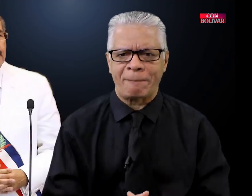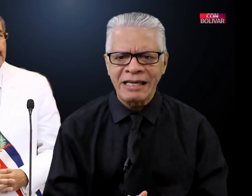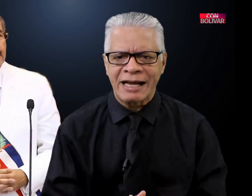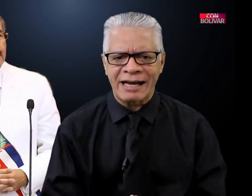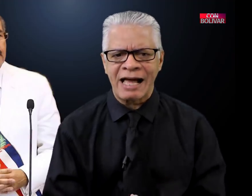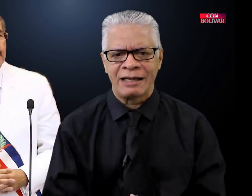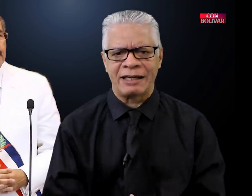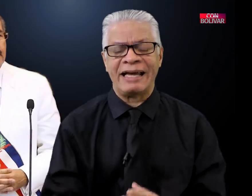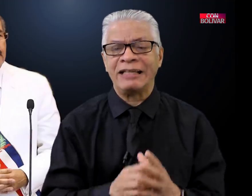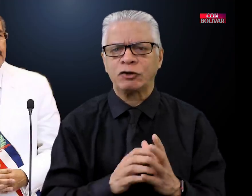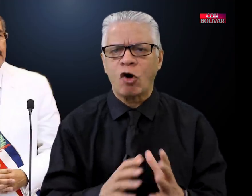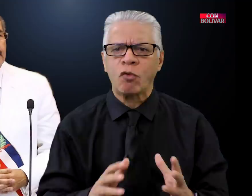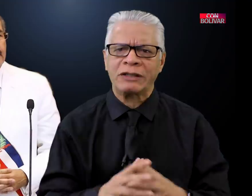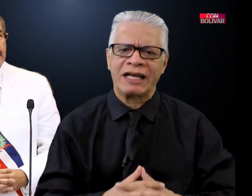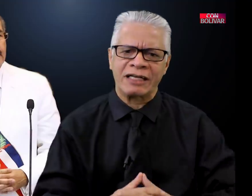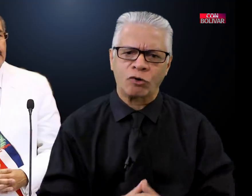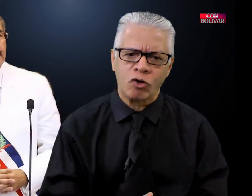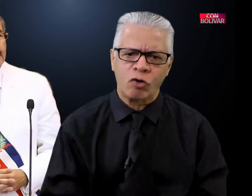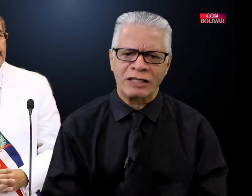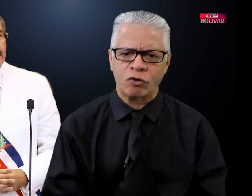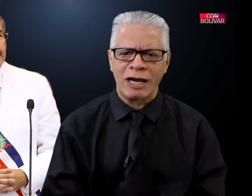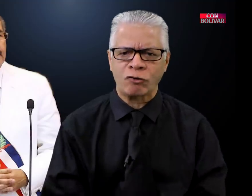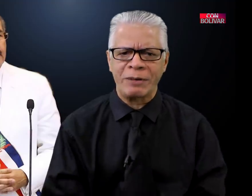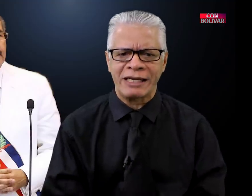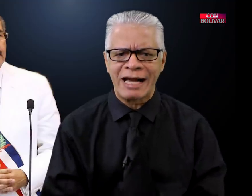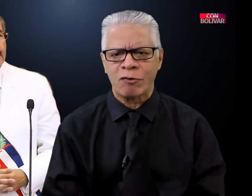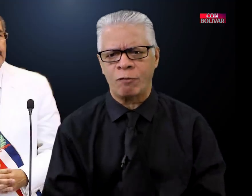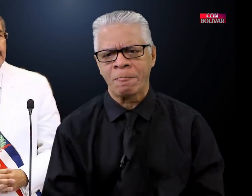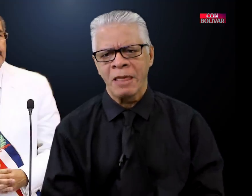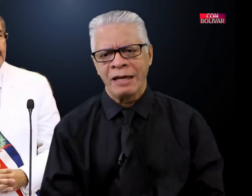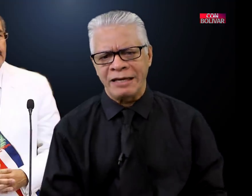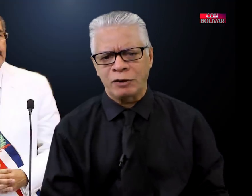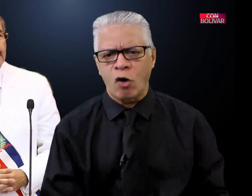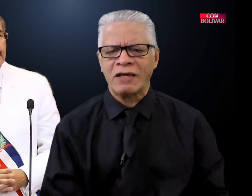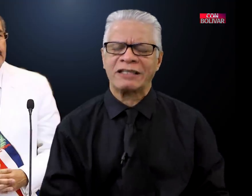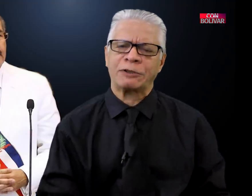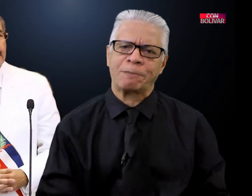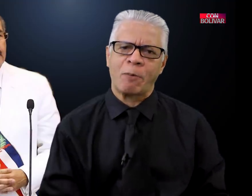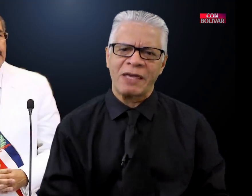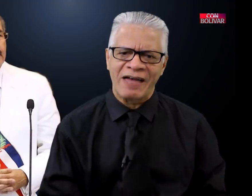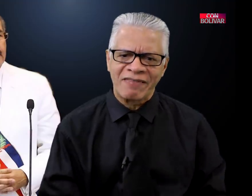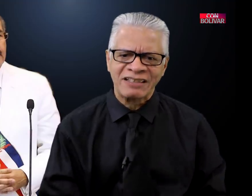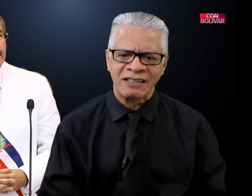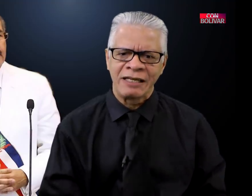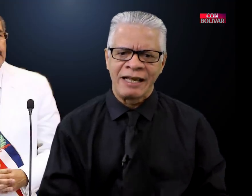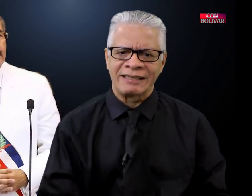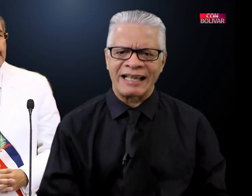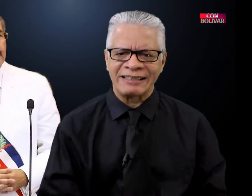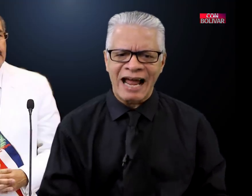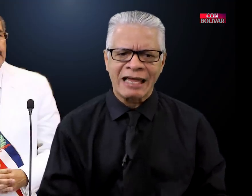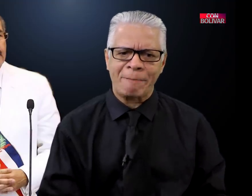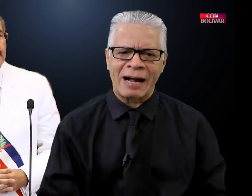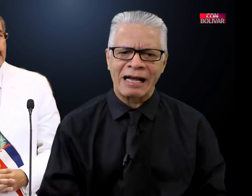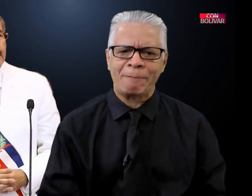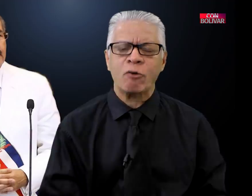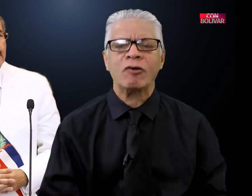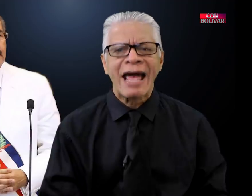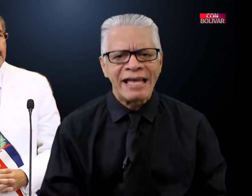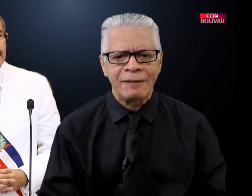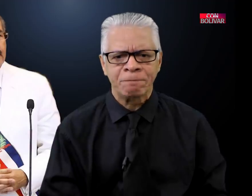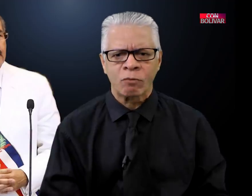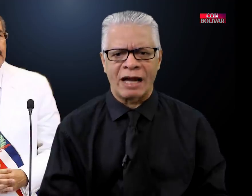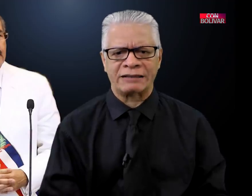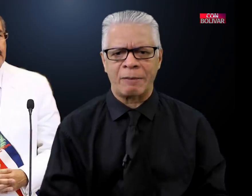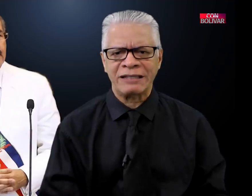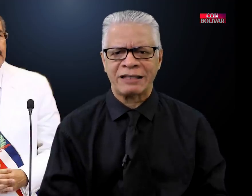se aplicará en todo el territorio nacional dominicano y todas las propiedades tendrán que pagar por